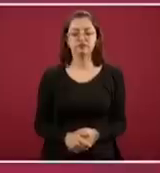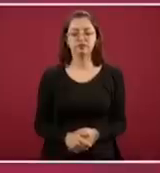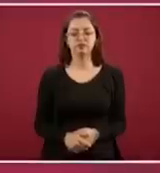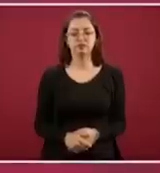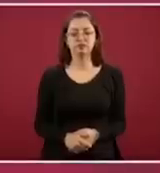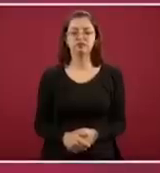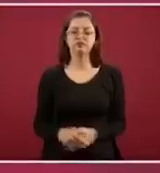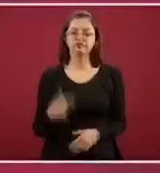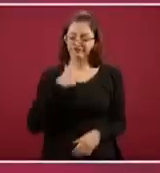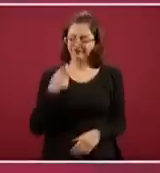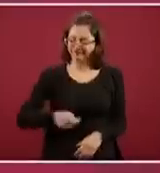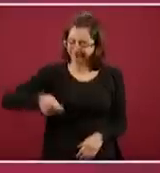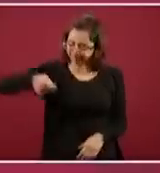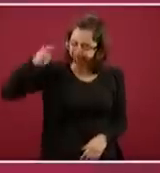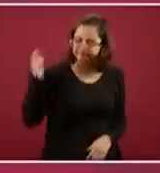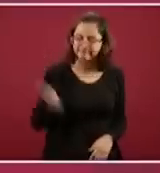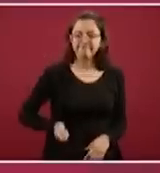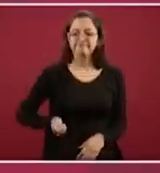me canso ganso,